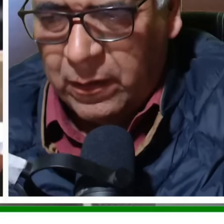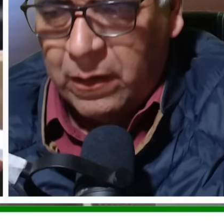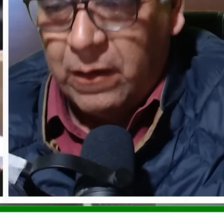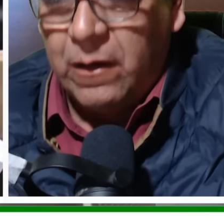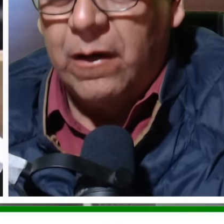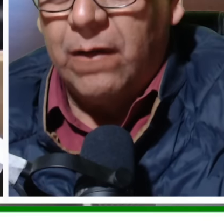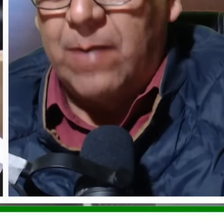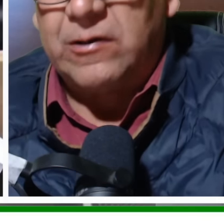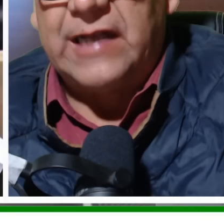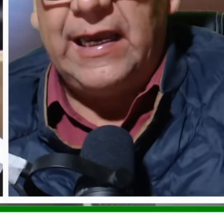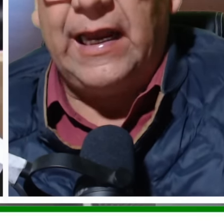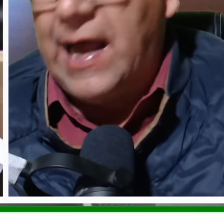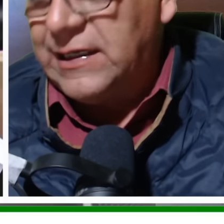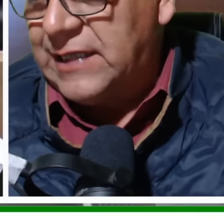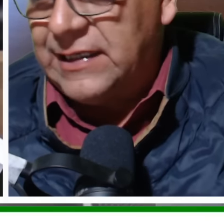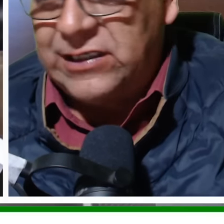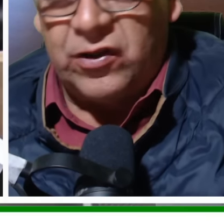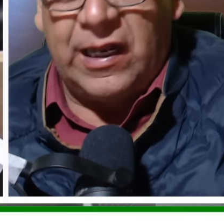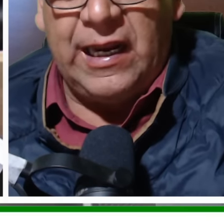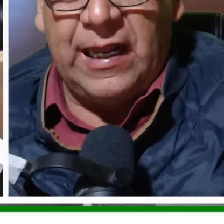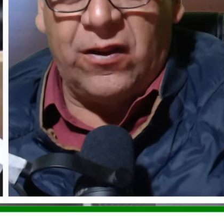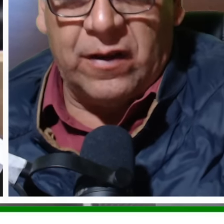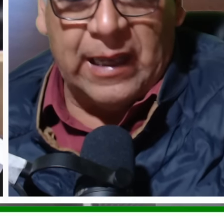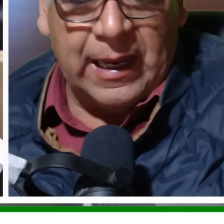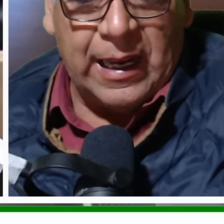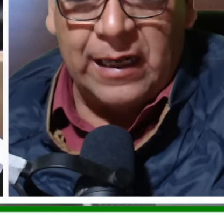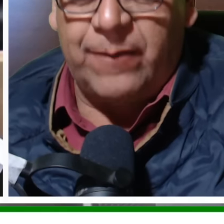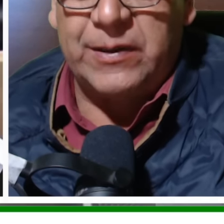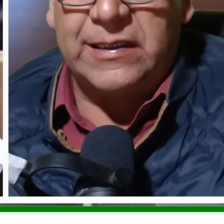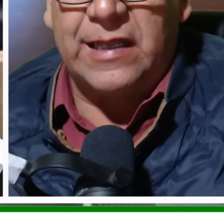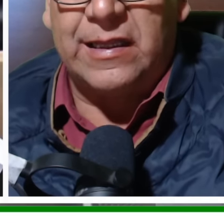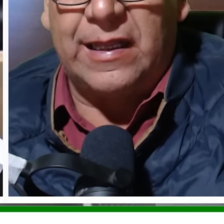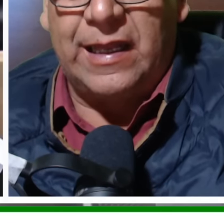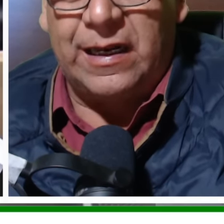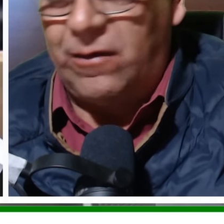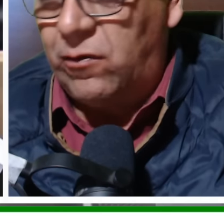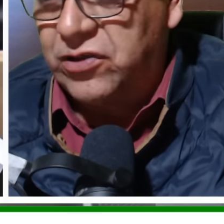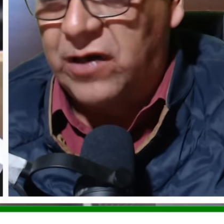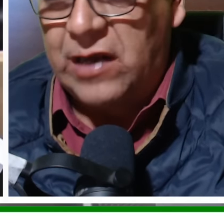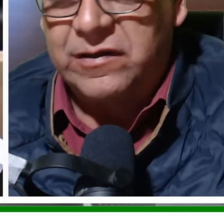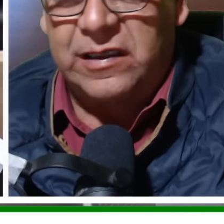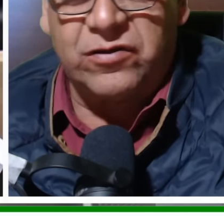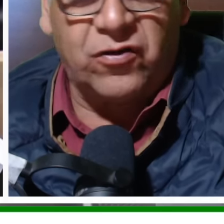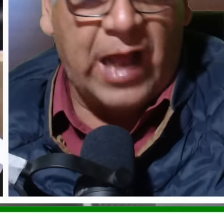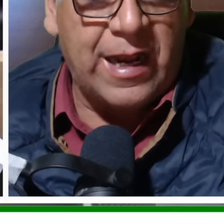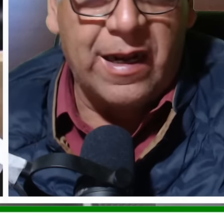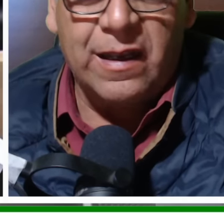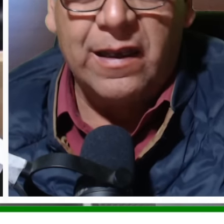creen vamos a ir a esta sesión del INE donde el representante del revolucionario